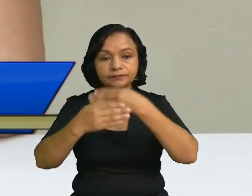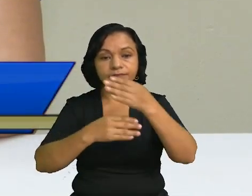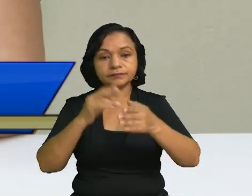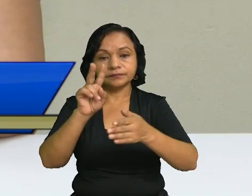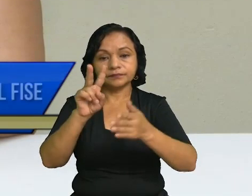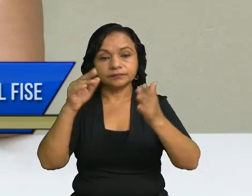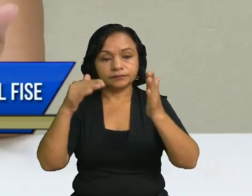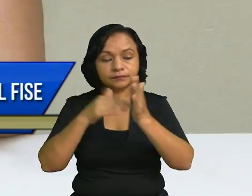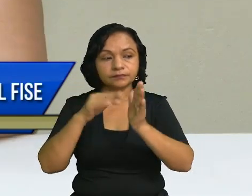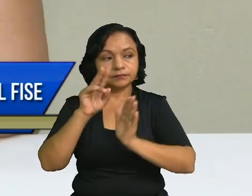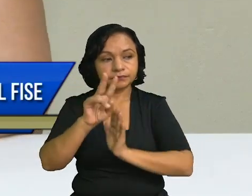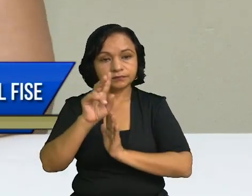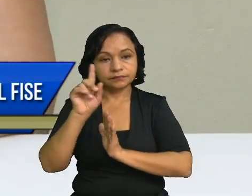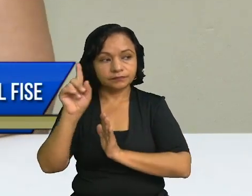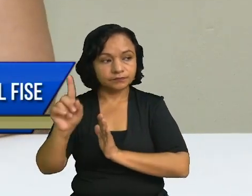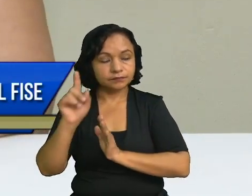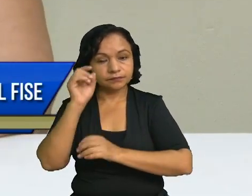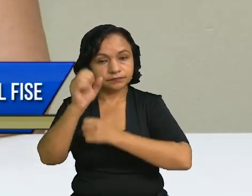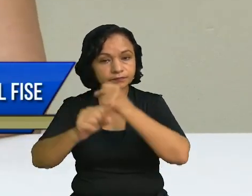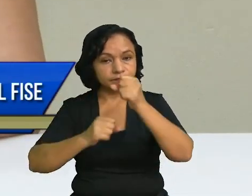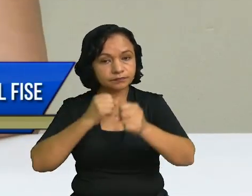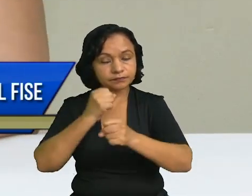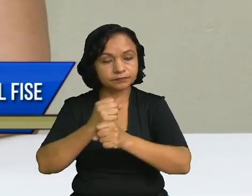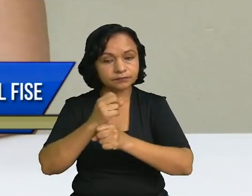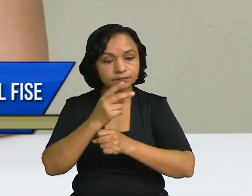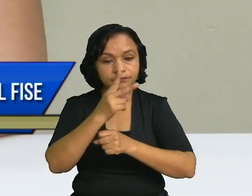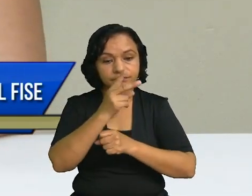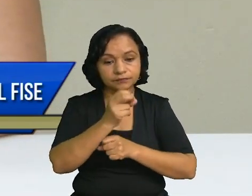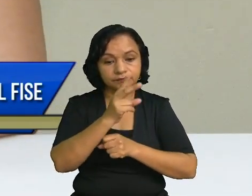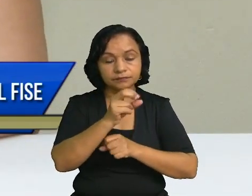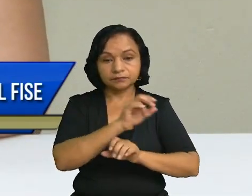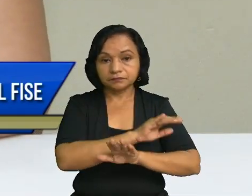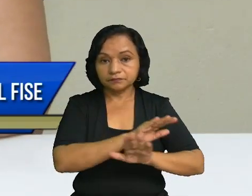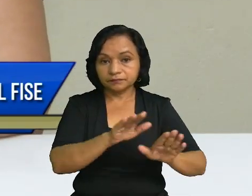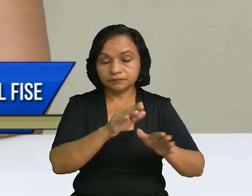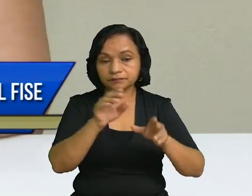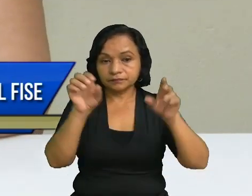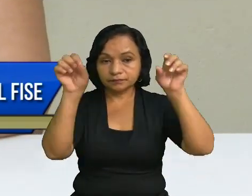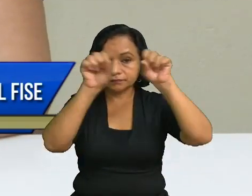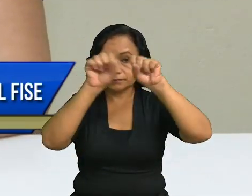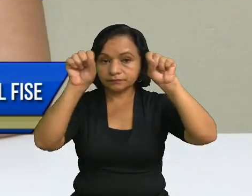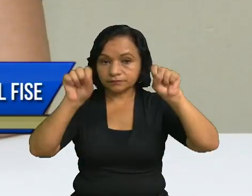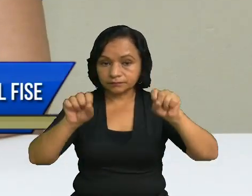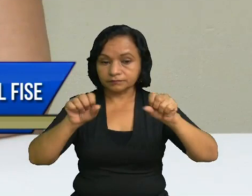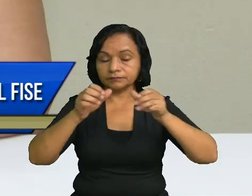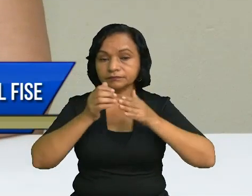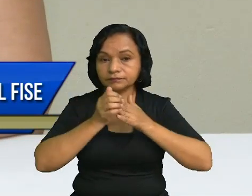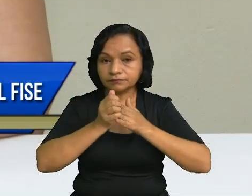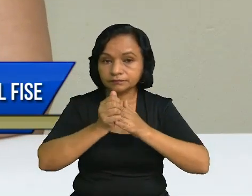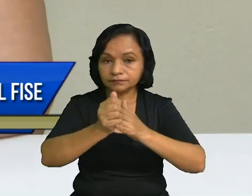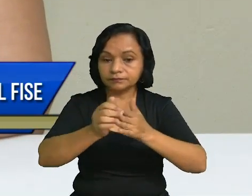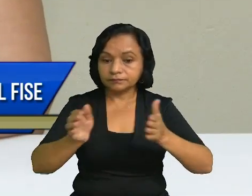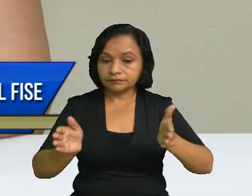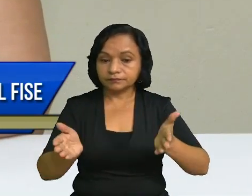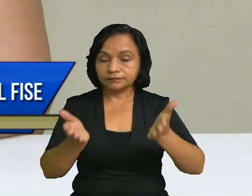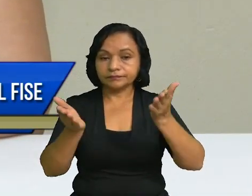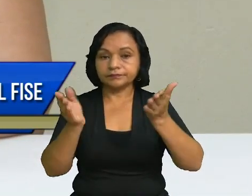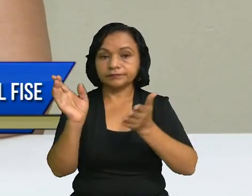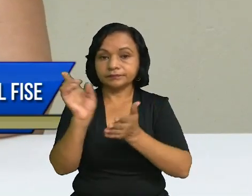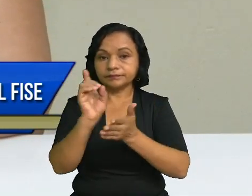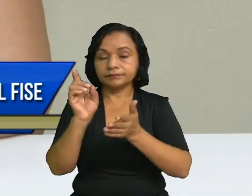2021 este año 2020 se realizaron talleres de inducción a